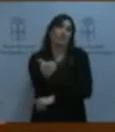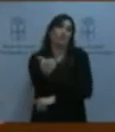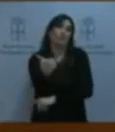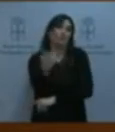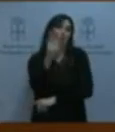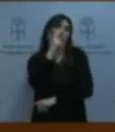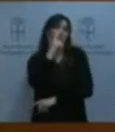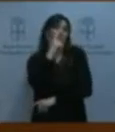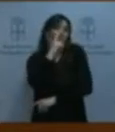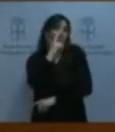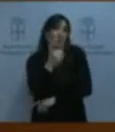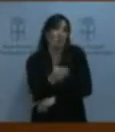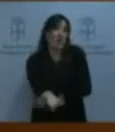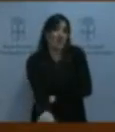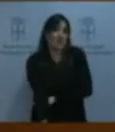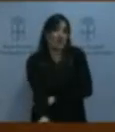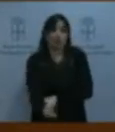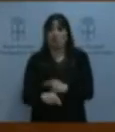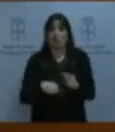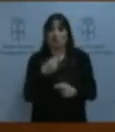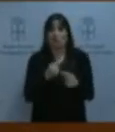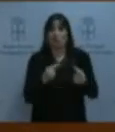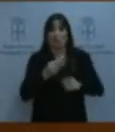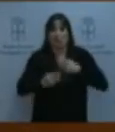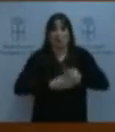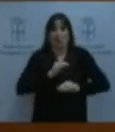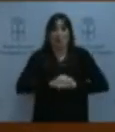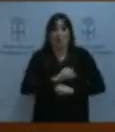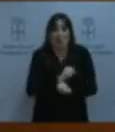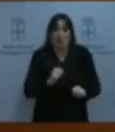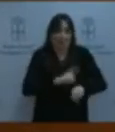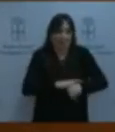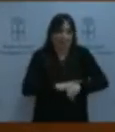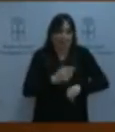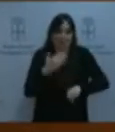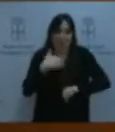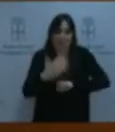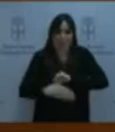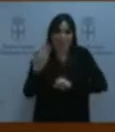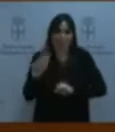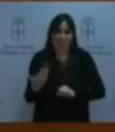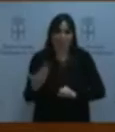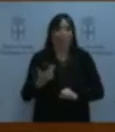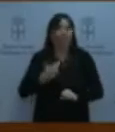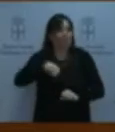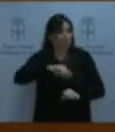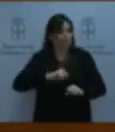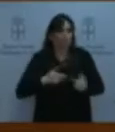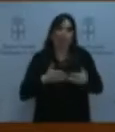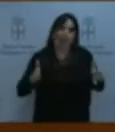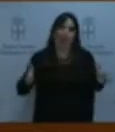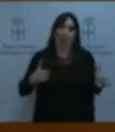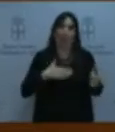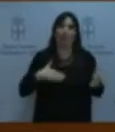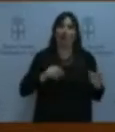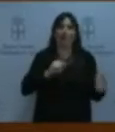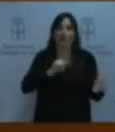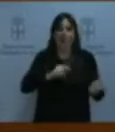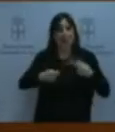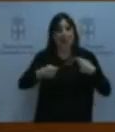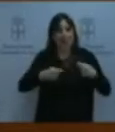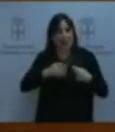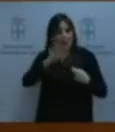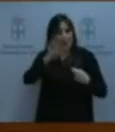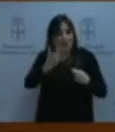presupuesto. Nosotros, señor presidente, estamos, por supuesto, abiertos al diálogo y a la negociación de cuáles son las prioridades, pero las tenemos